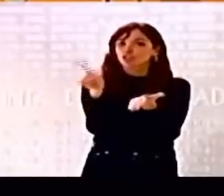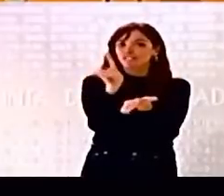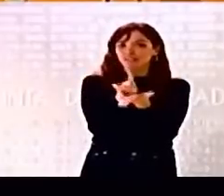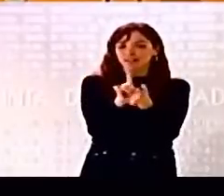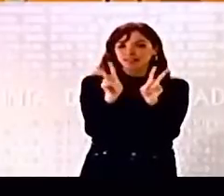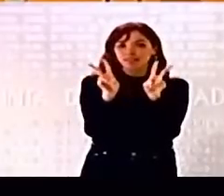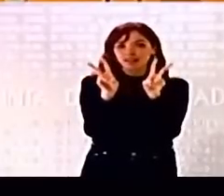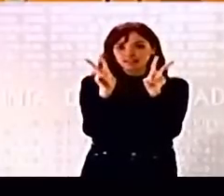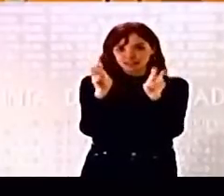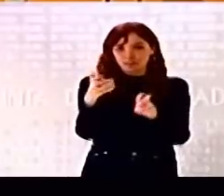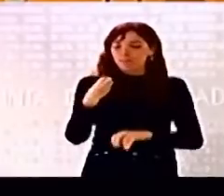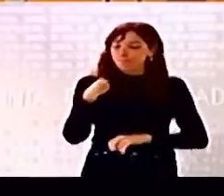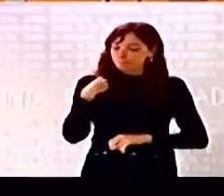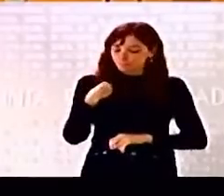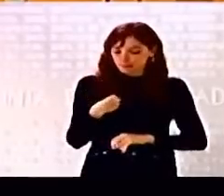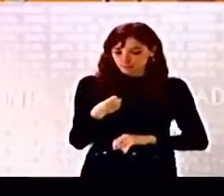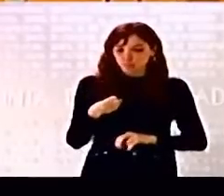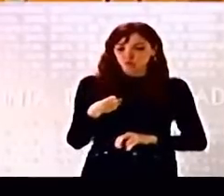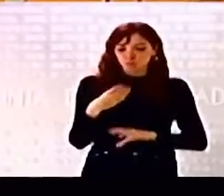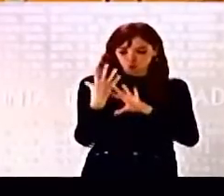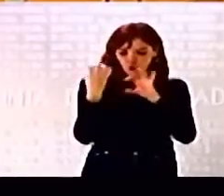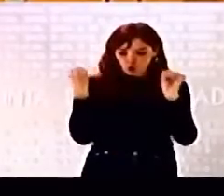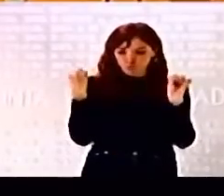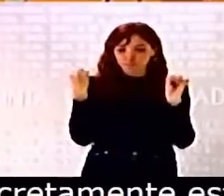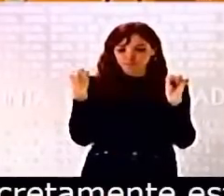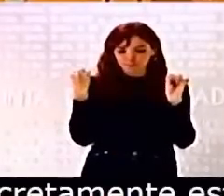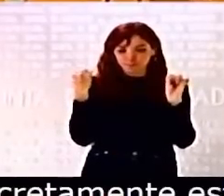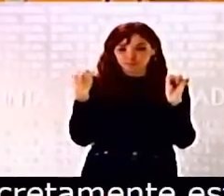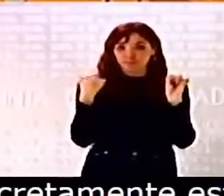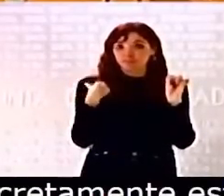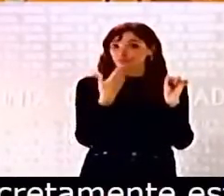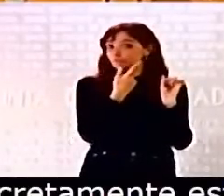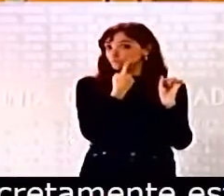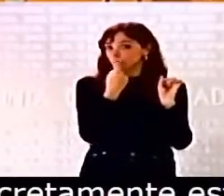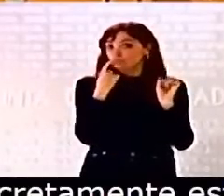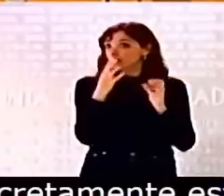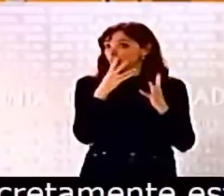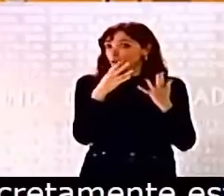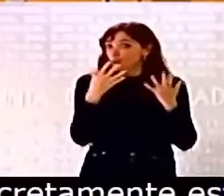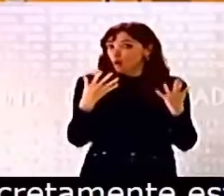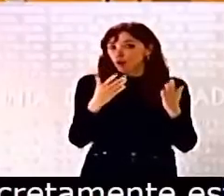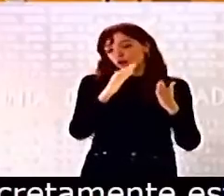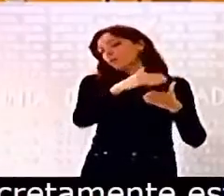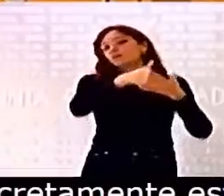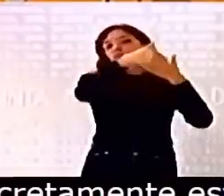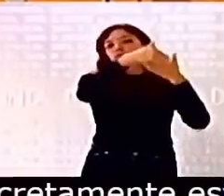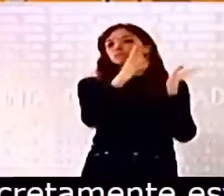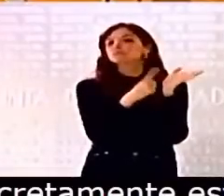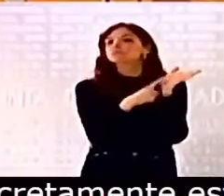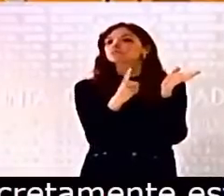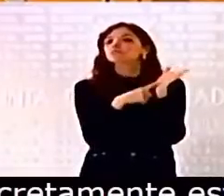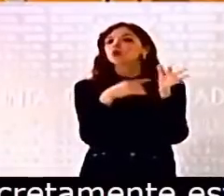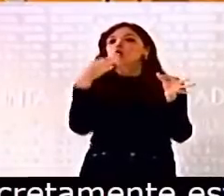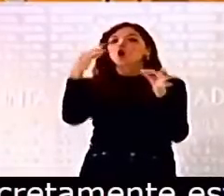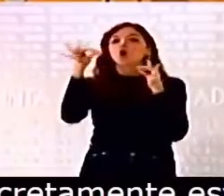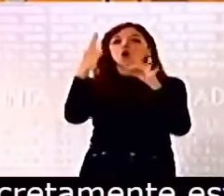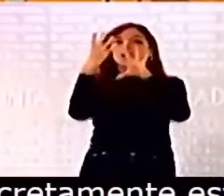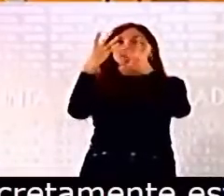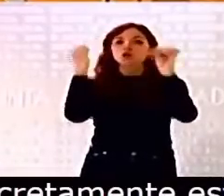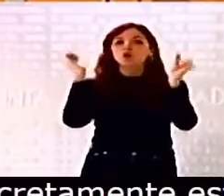sobre concretamente este tema del protocolo. Tengo delante ahora mismo la hoja del protocolo del 22